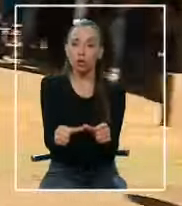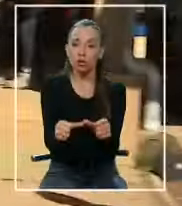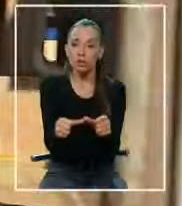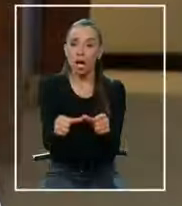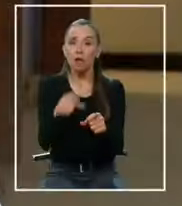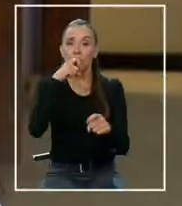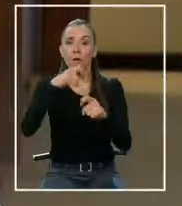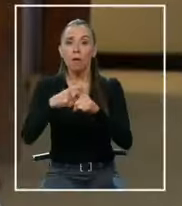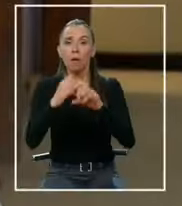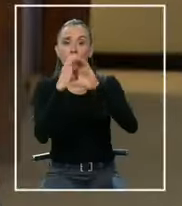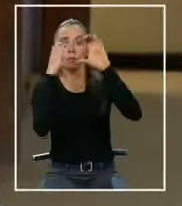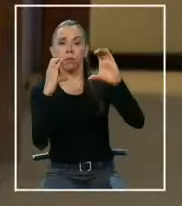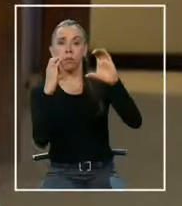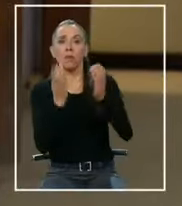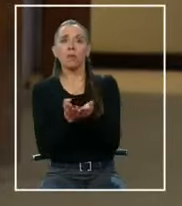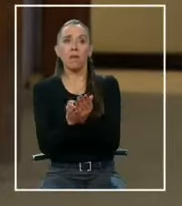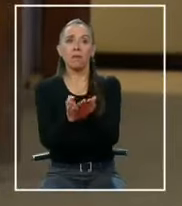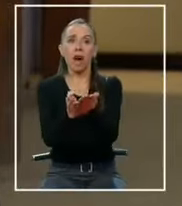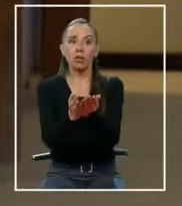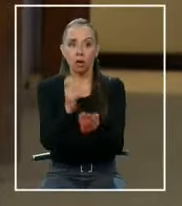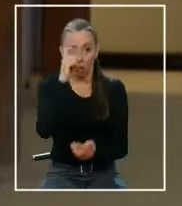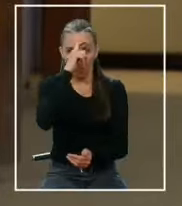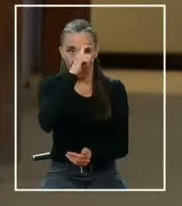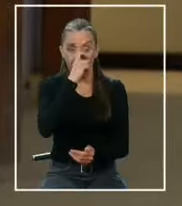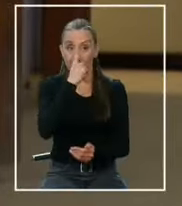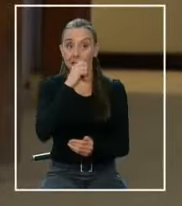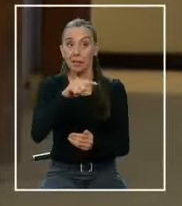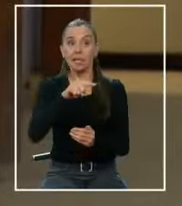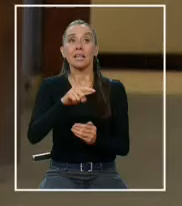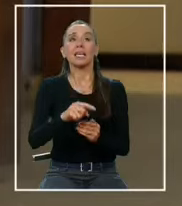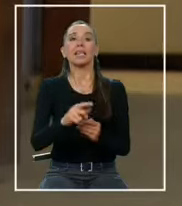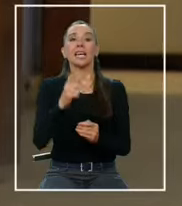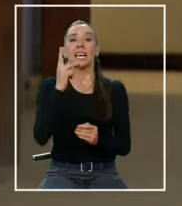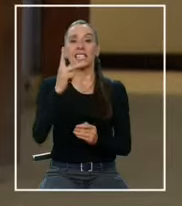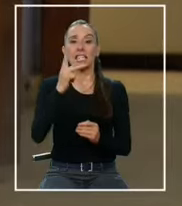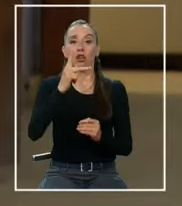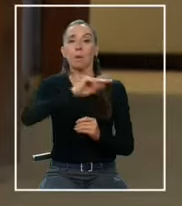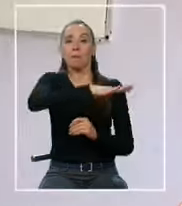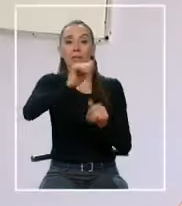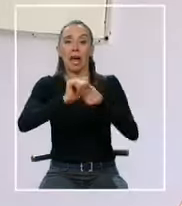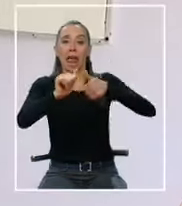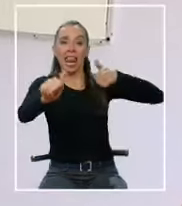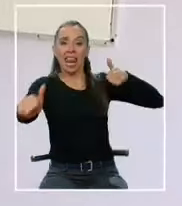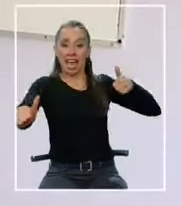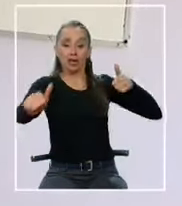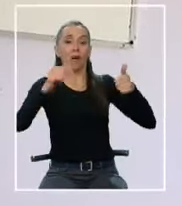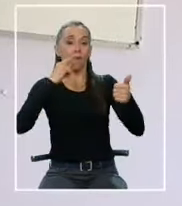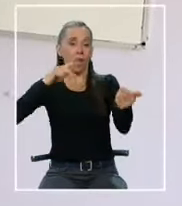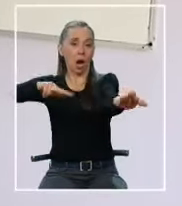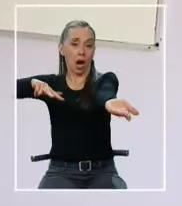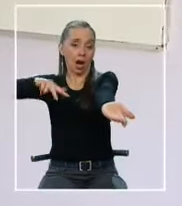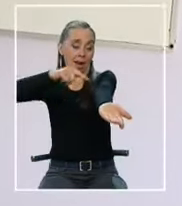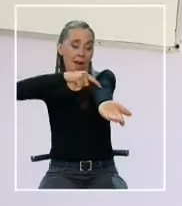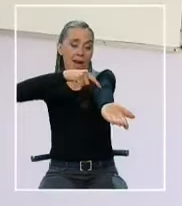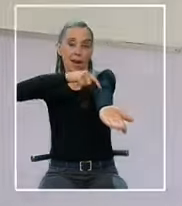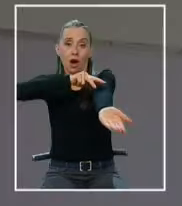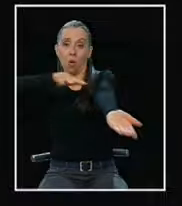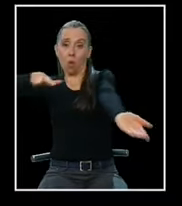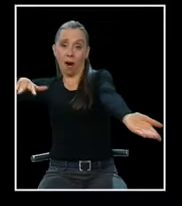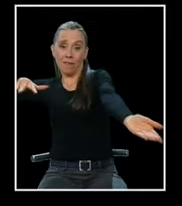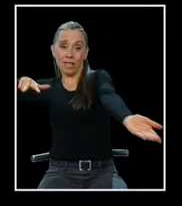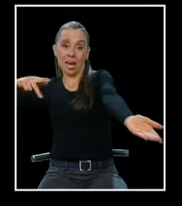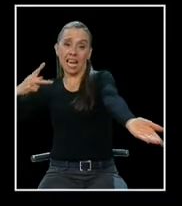esta realidad porque no solamente son kilómetros marítimos, sino que también la conectividad afecta a todo lo que nosotros